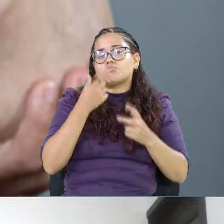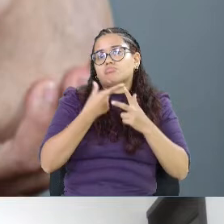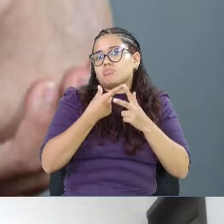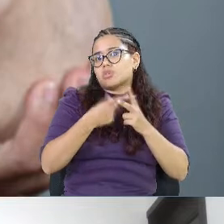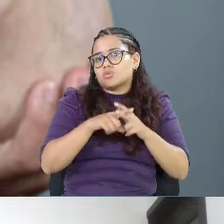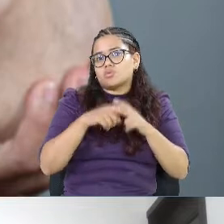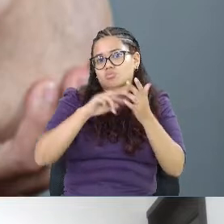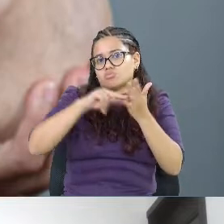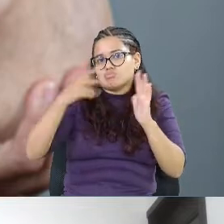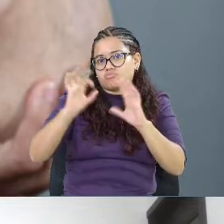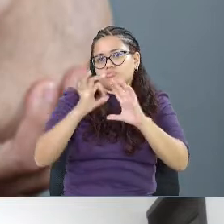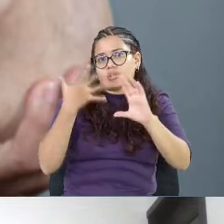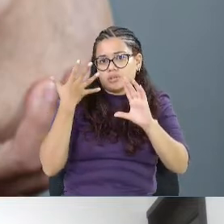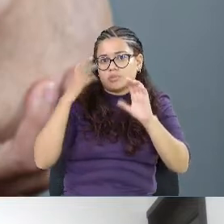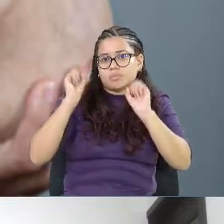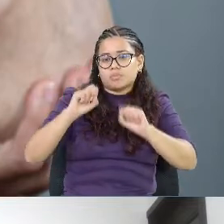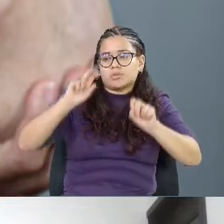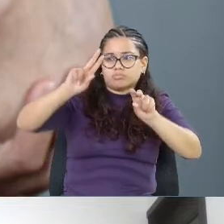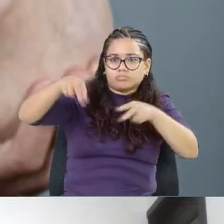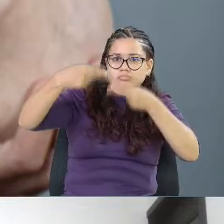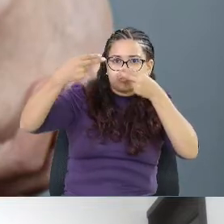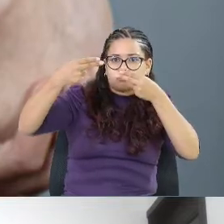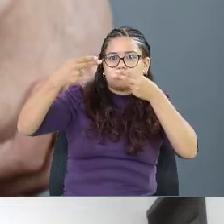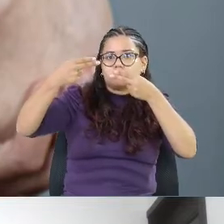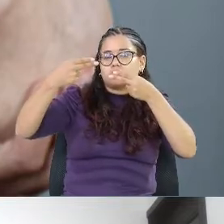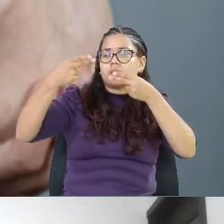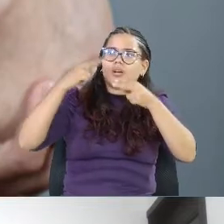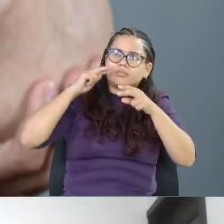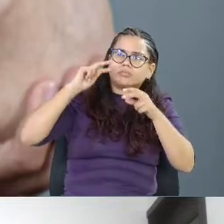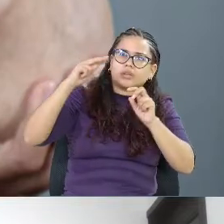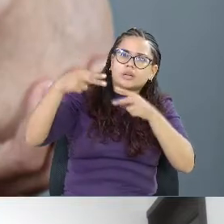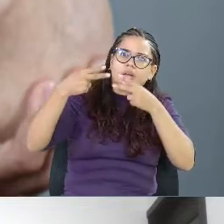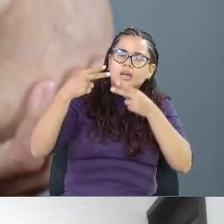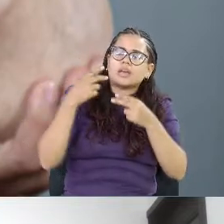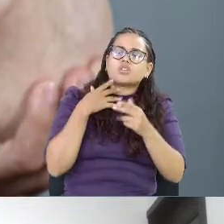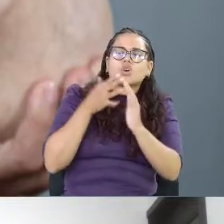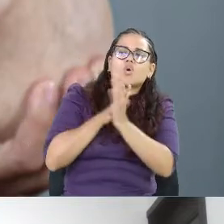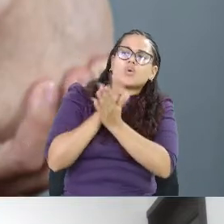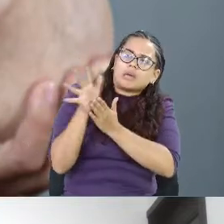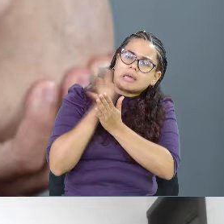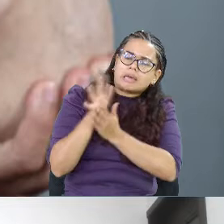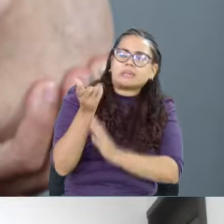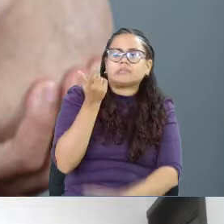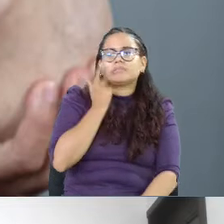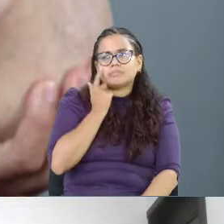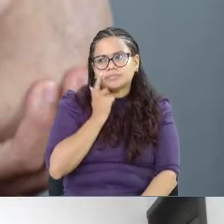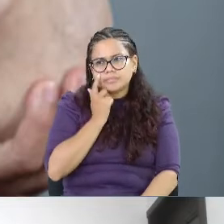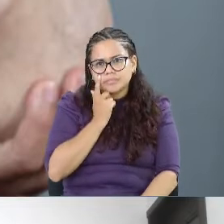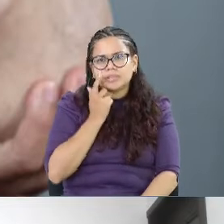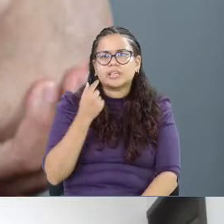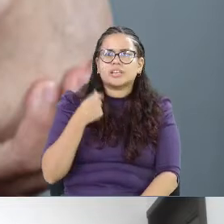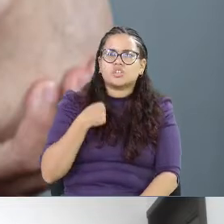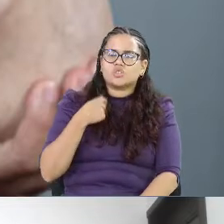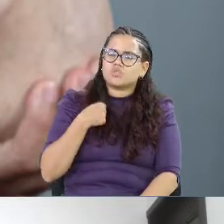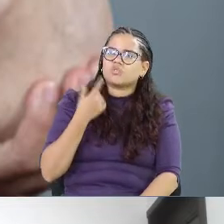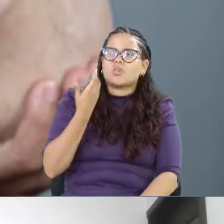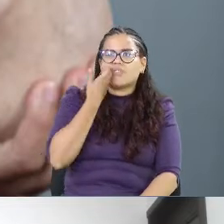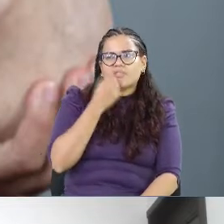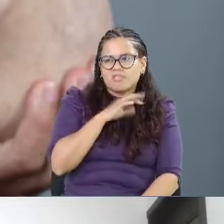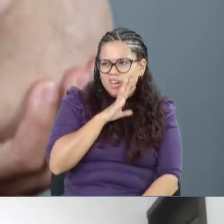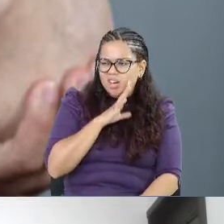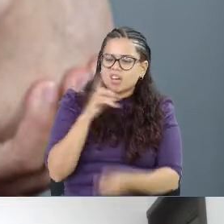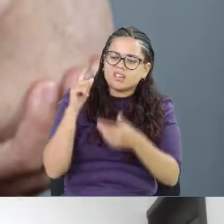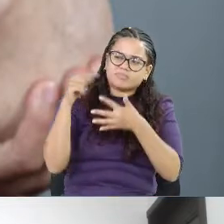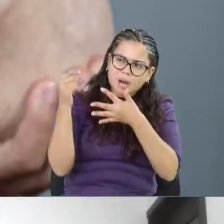herramientas digitales virtuales en las que el paciente le comentaba al médico sus